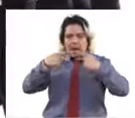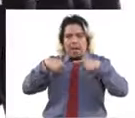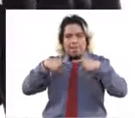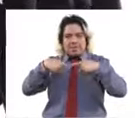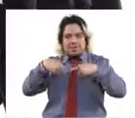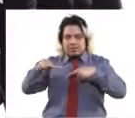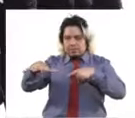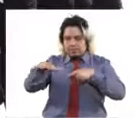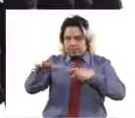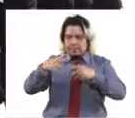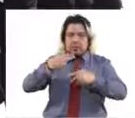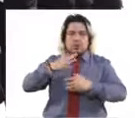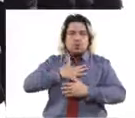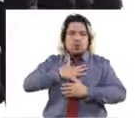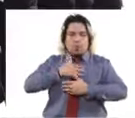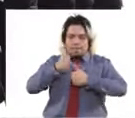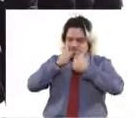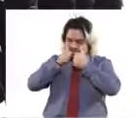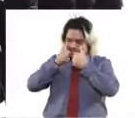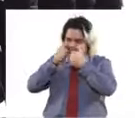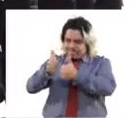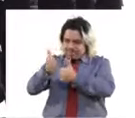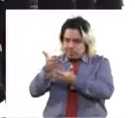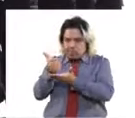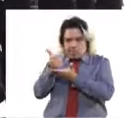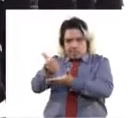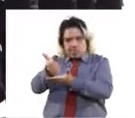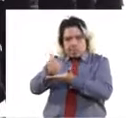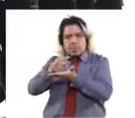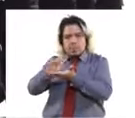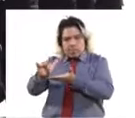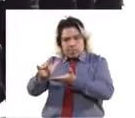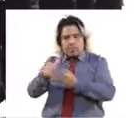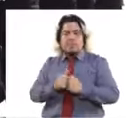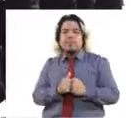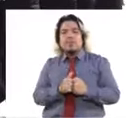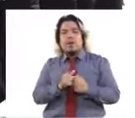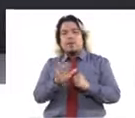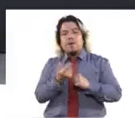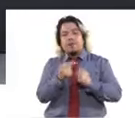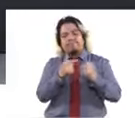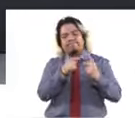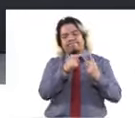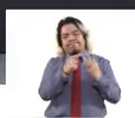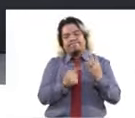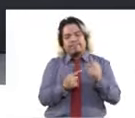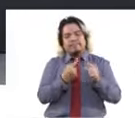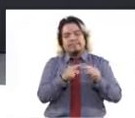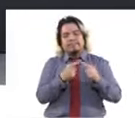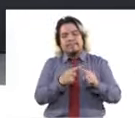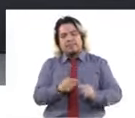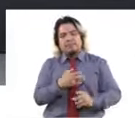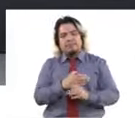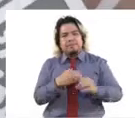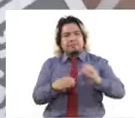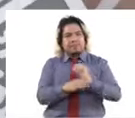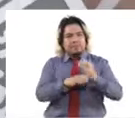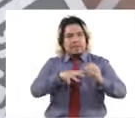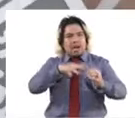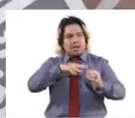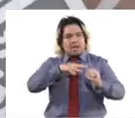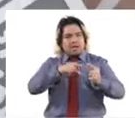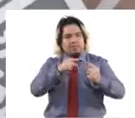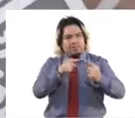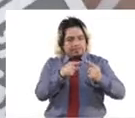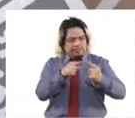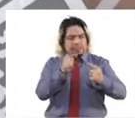entre ellos, entre nuestra labor, entre nuestros objetivos, entre nuestra dedicación, por supuesto que